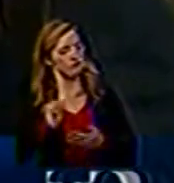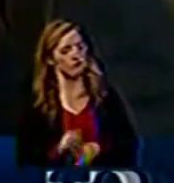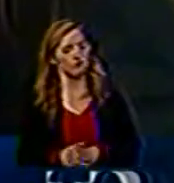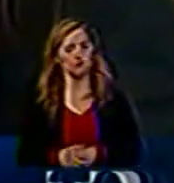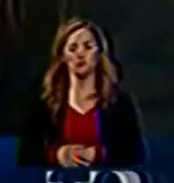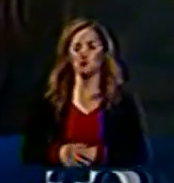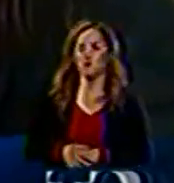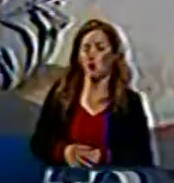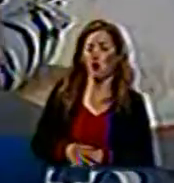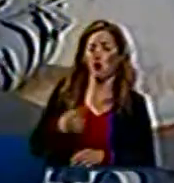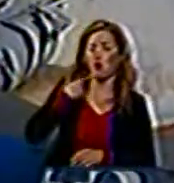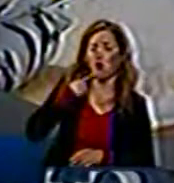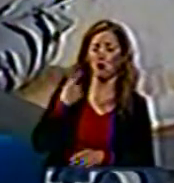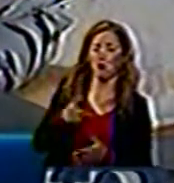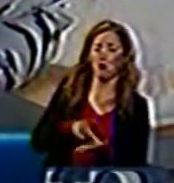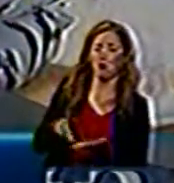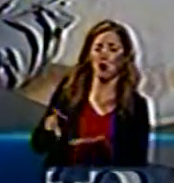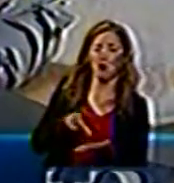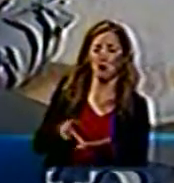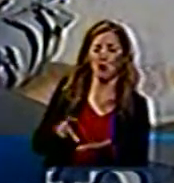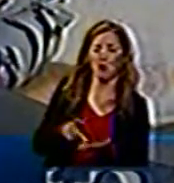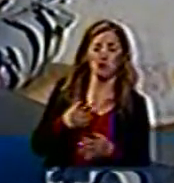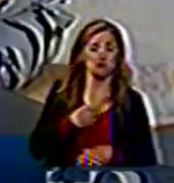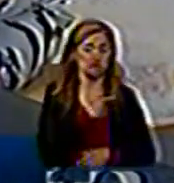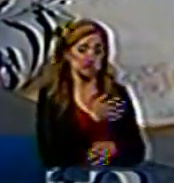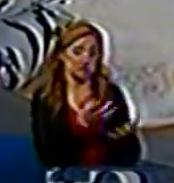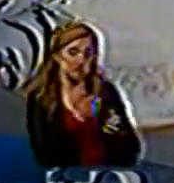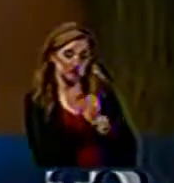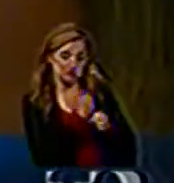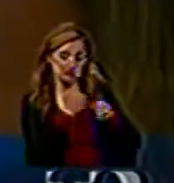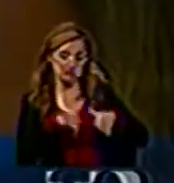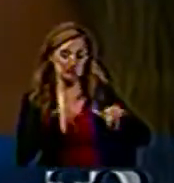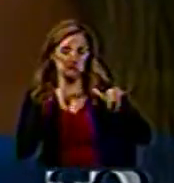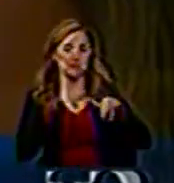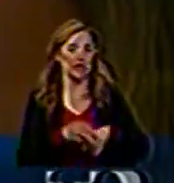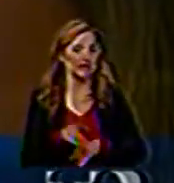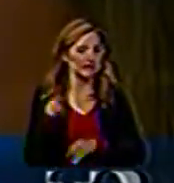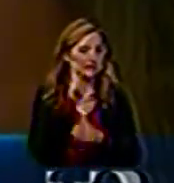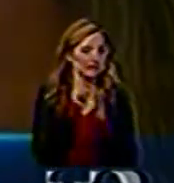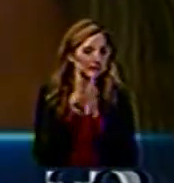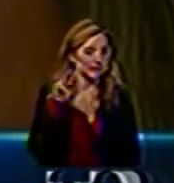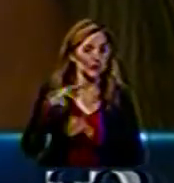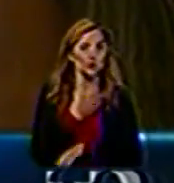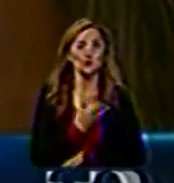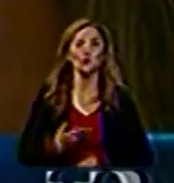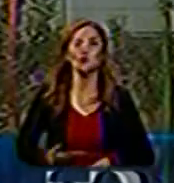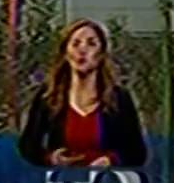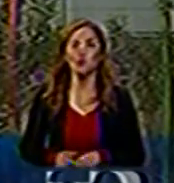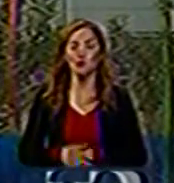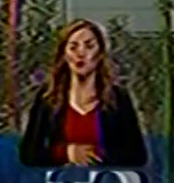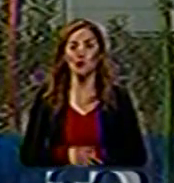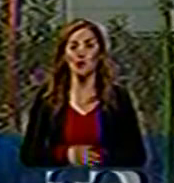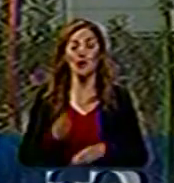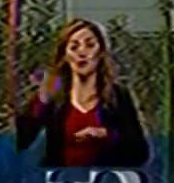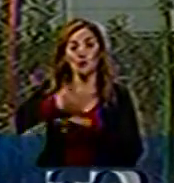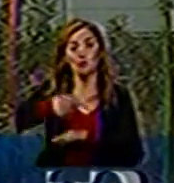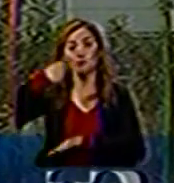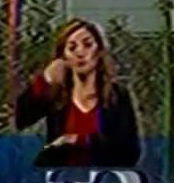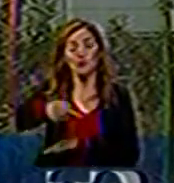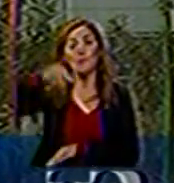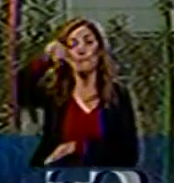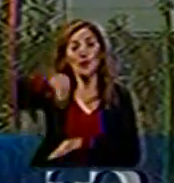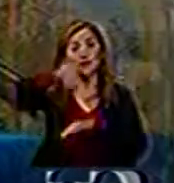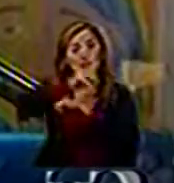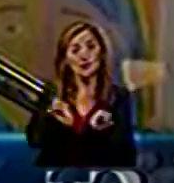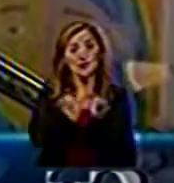entonces asambleísta. Fue así como las denuncias de cobros de diezmos alcanzaron a nuestra segunda mandataria. Al día siguiente, el martes por